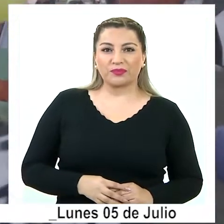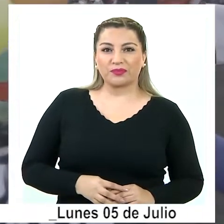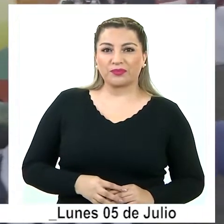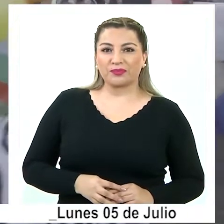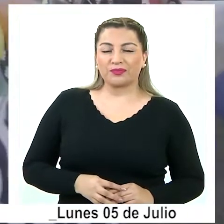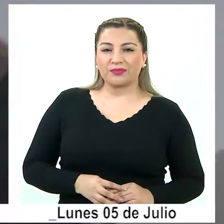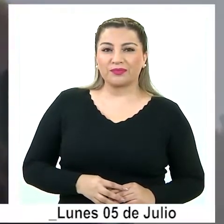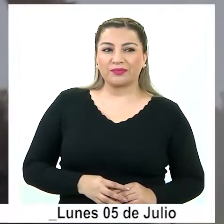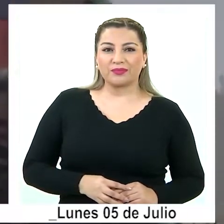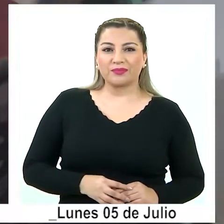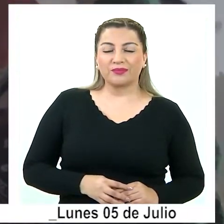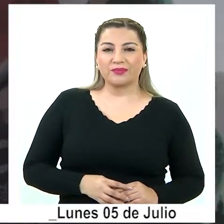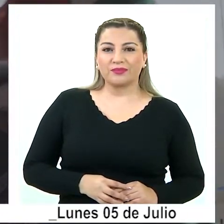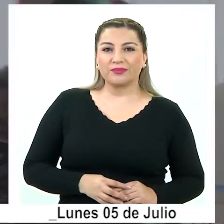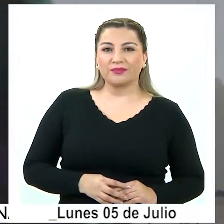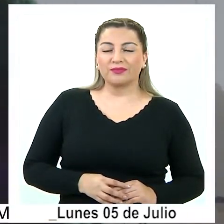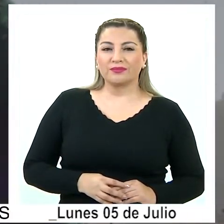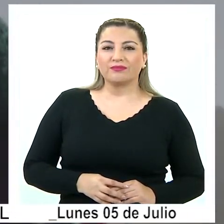¡Gracias!